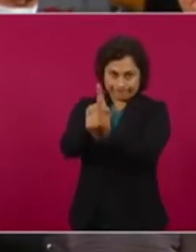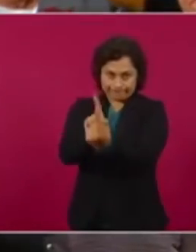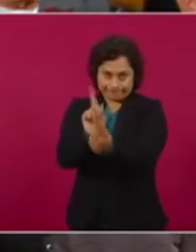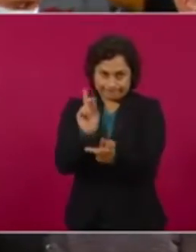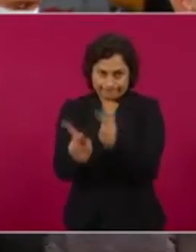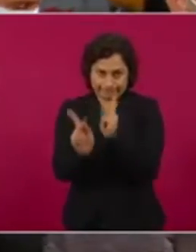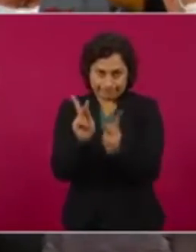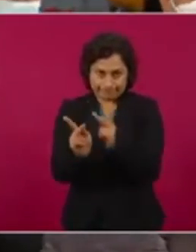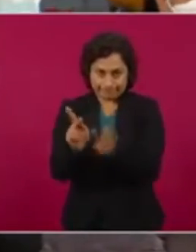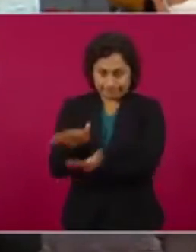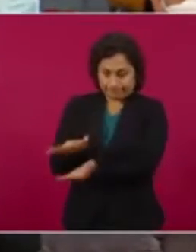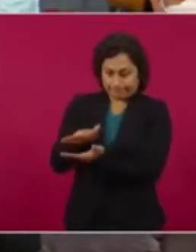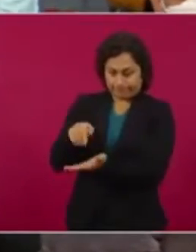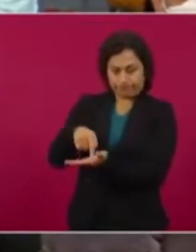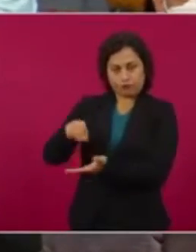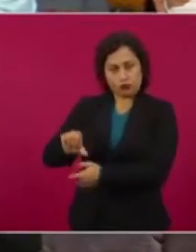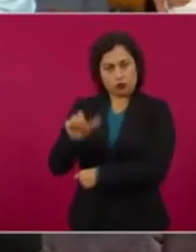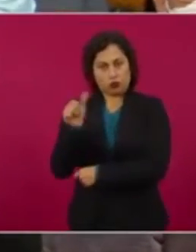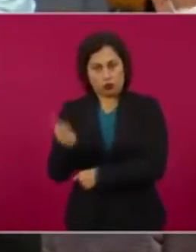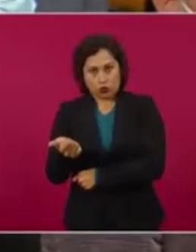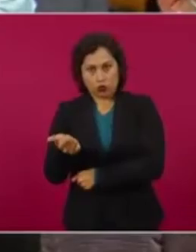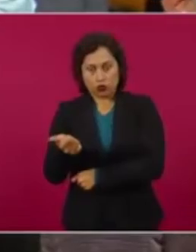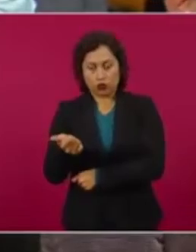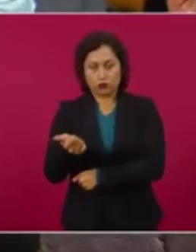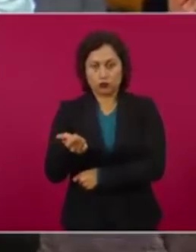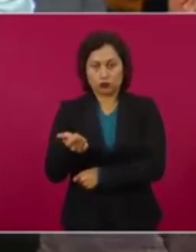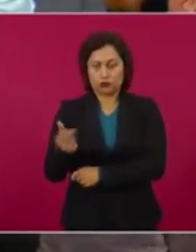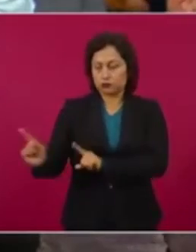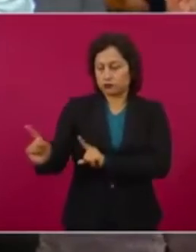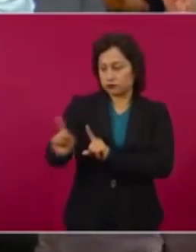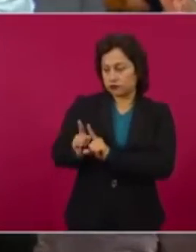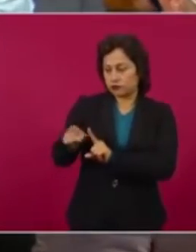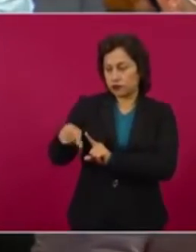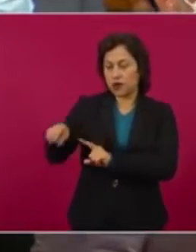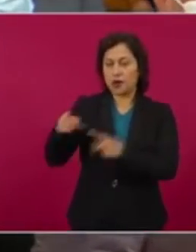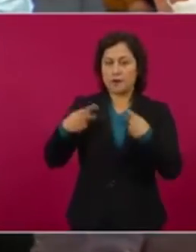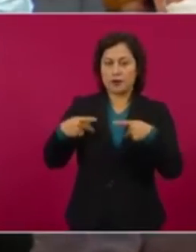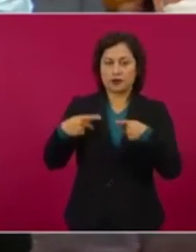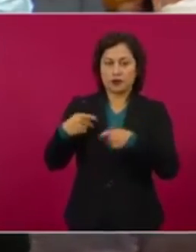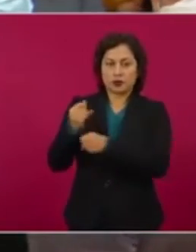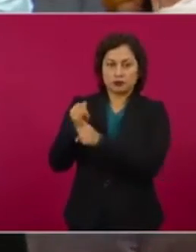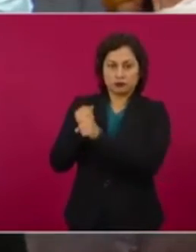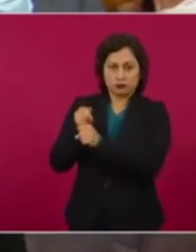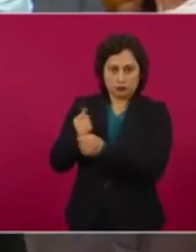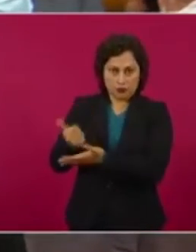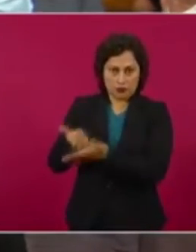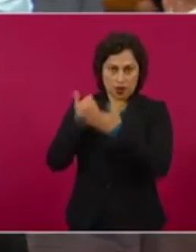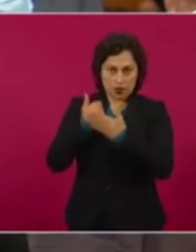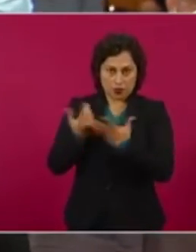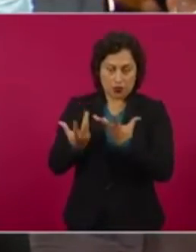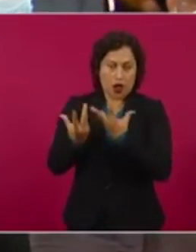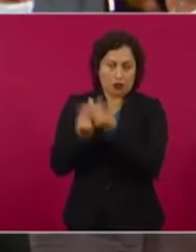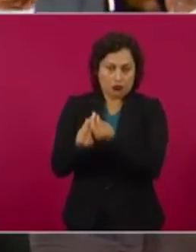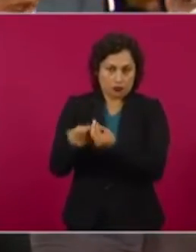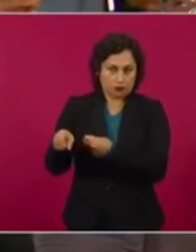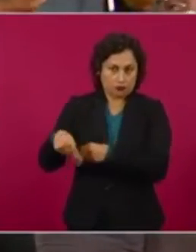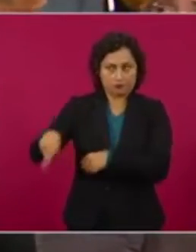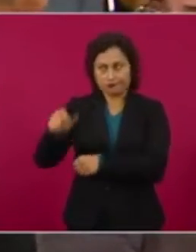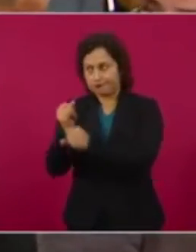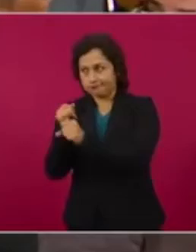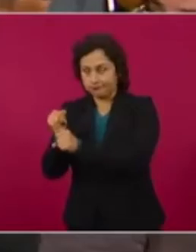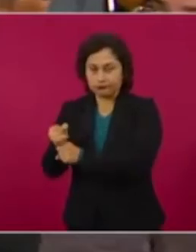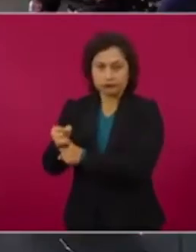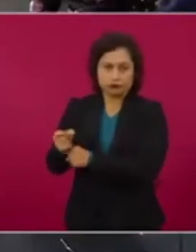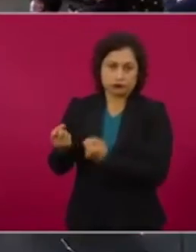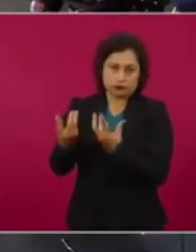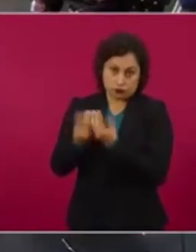usted, mi colaborador, la persona que me ayuda en las investigaciones, que es un investigador que colabora con nosotros, y pues